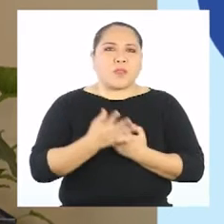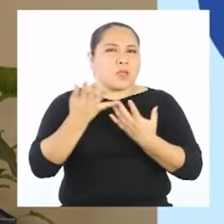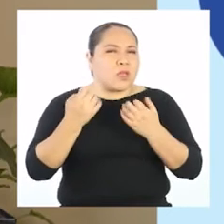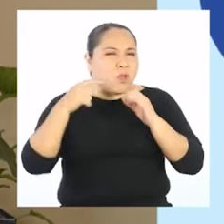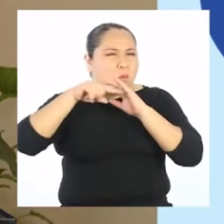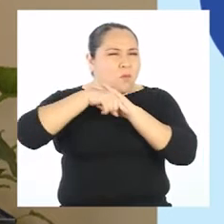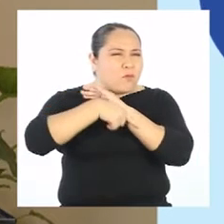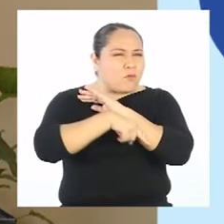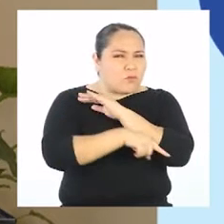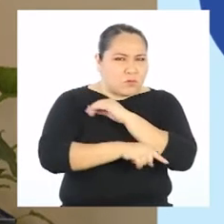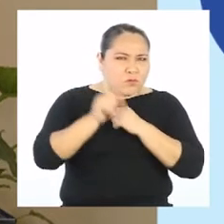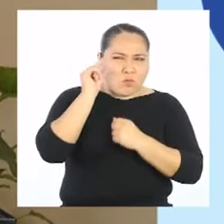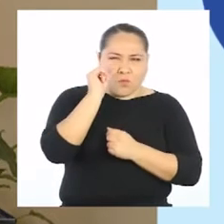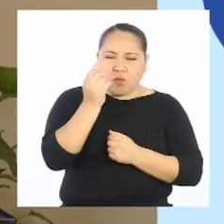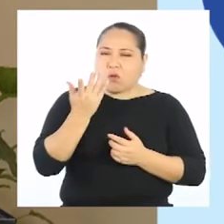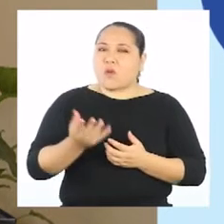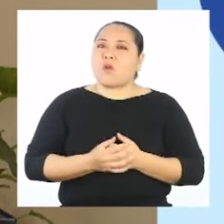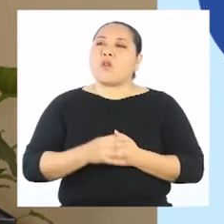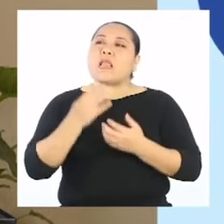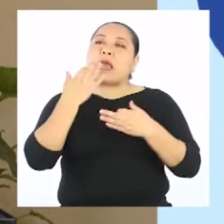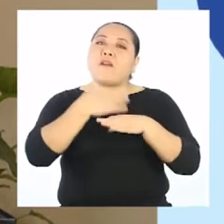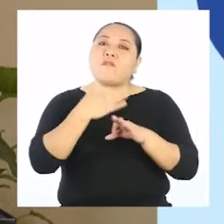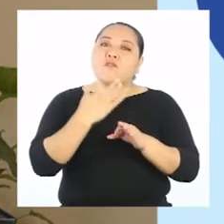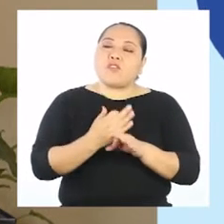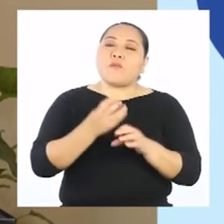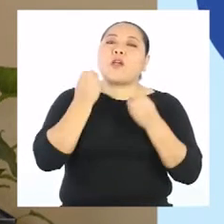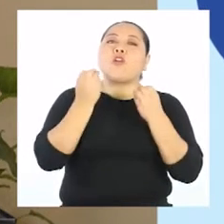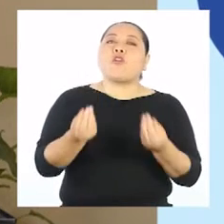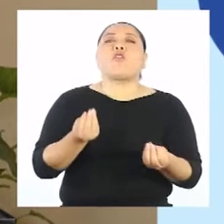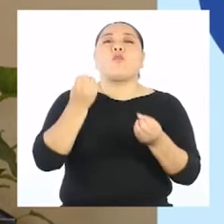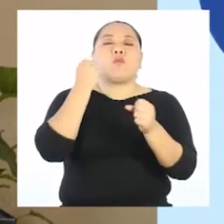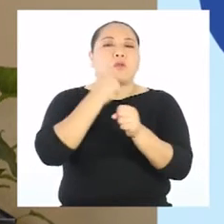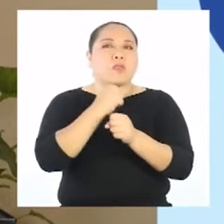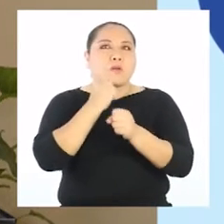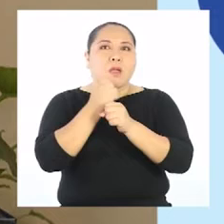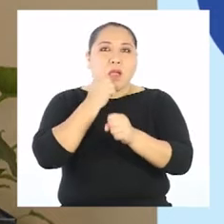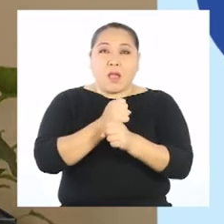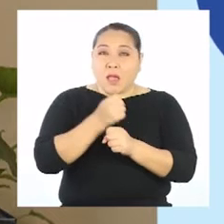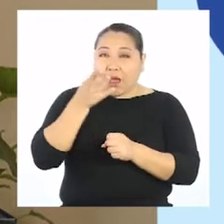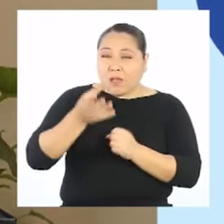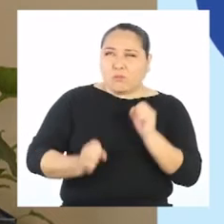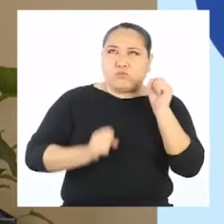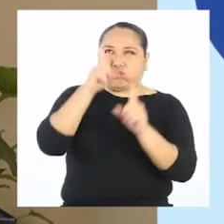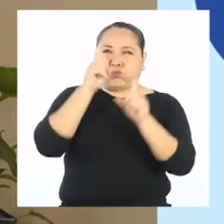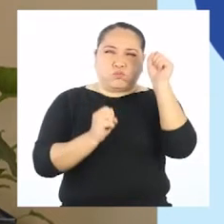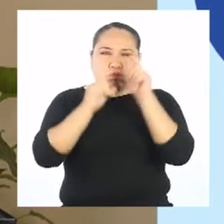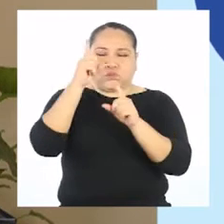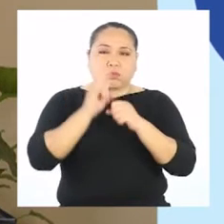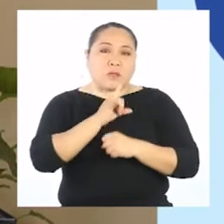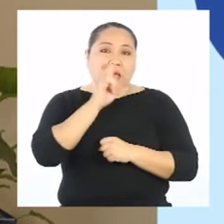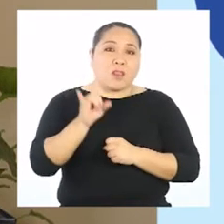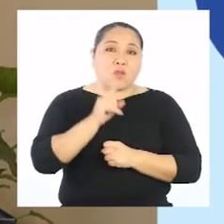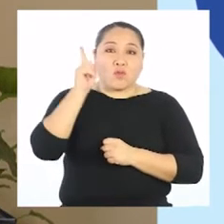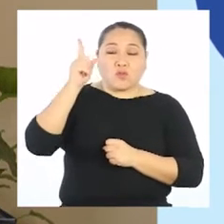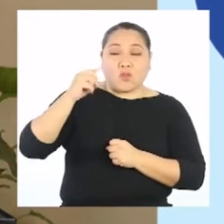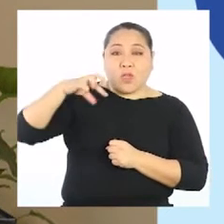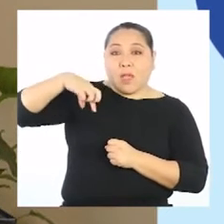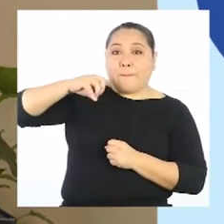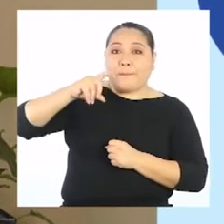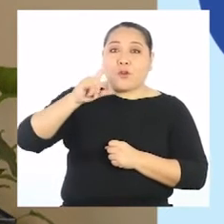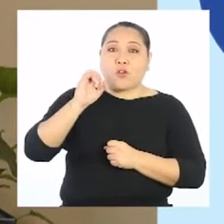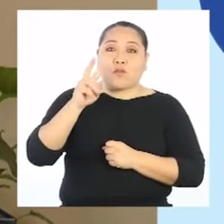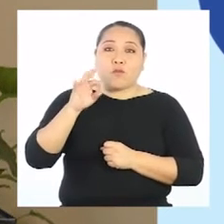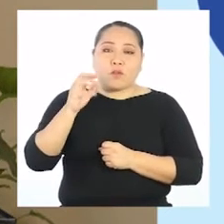me gustaría que profundicemos un poco en el mecanismo de funcionamiento de los pirotécnicos. El uso de